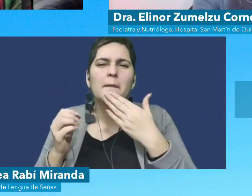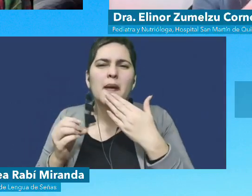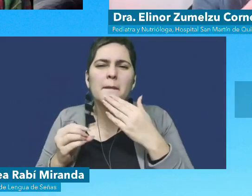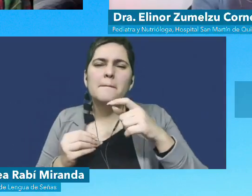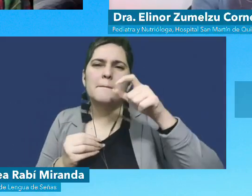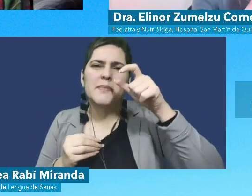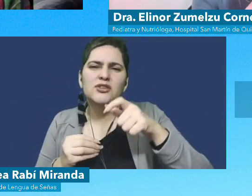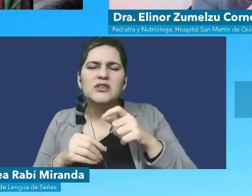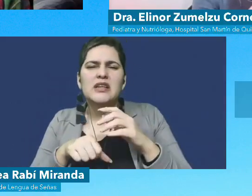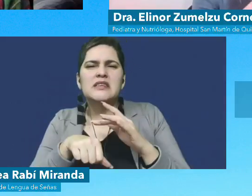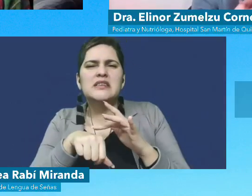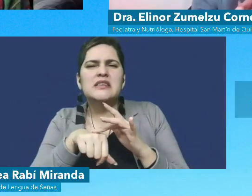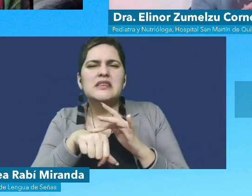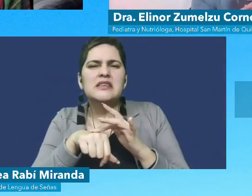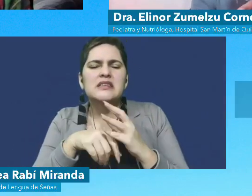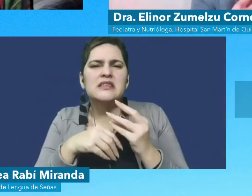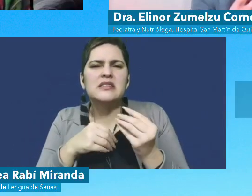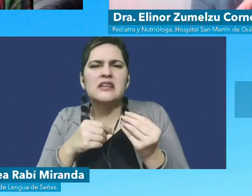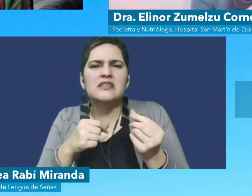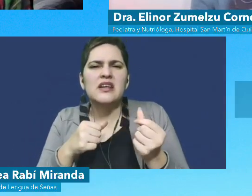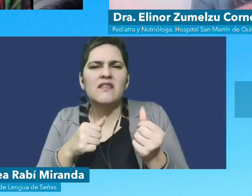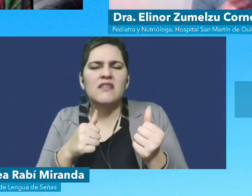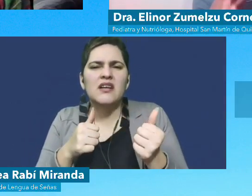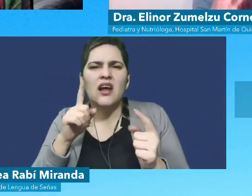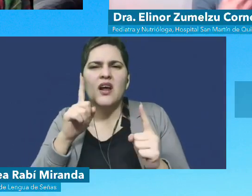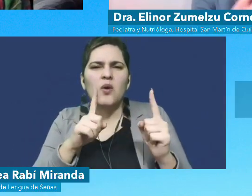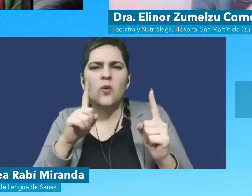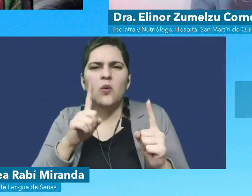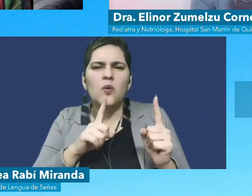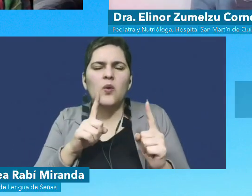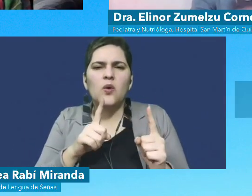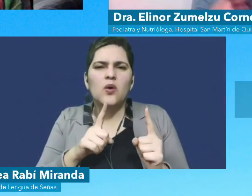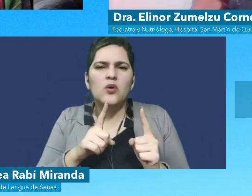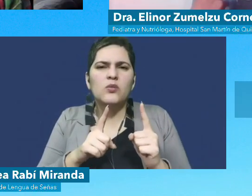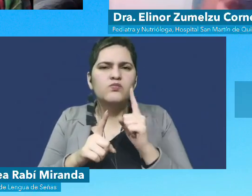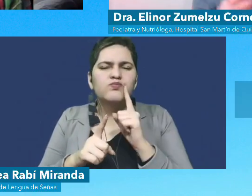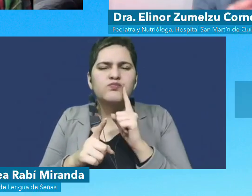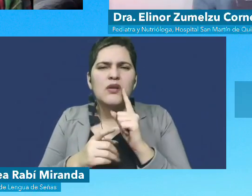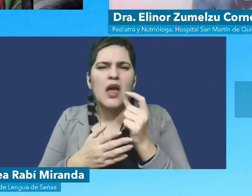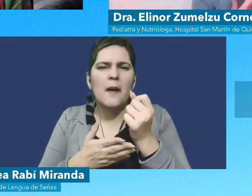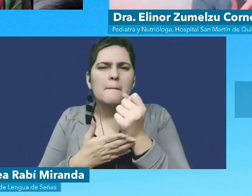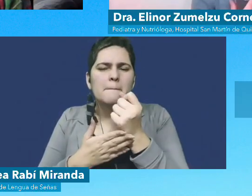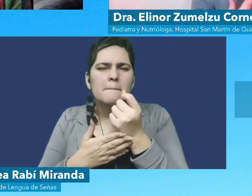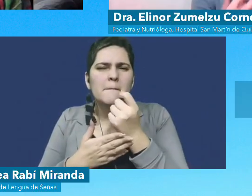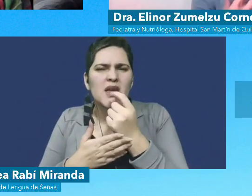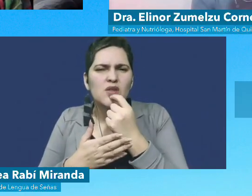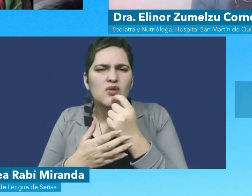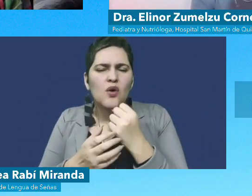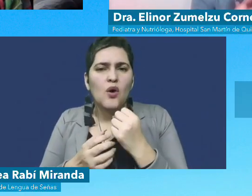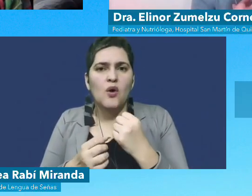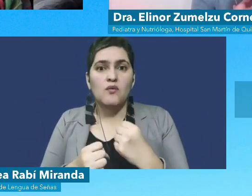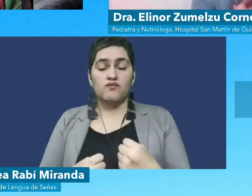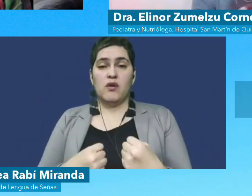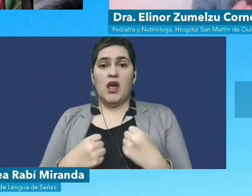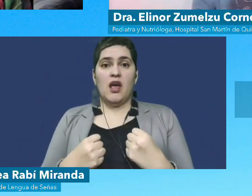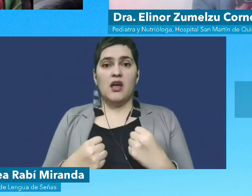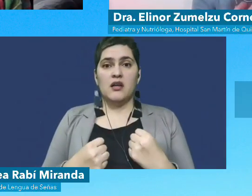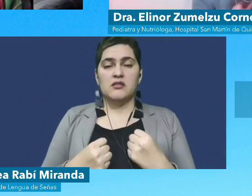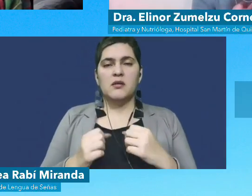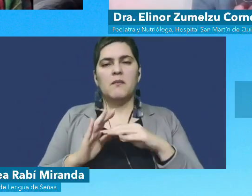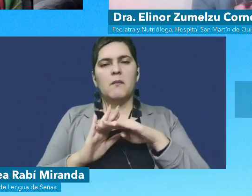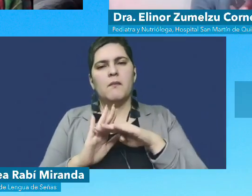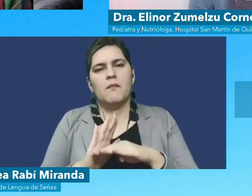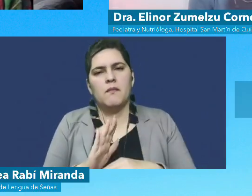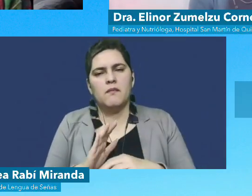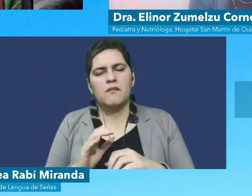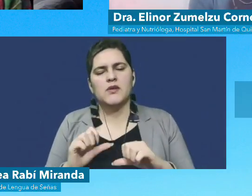tienen daño por patología severa, uso antibióticos severos, baja inmunidad, se pueden tener colonizaciones o estar